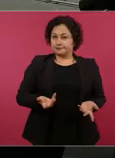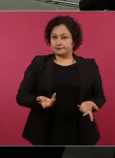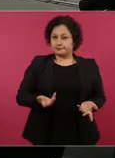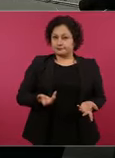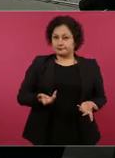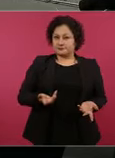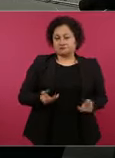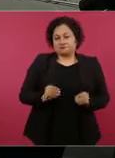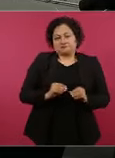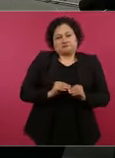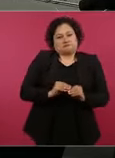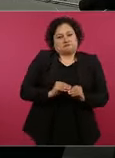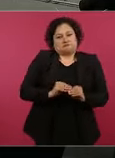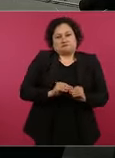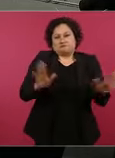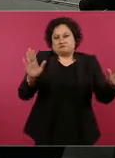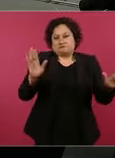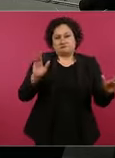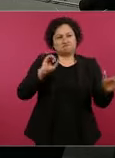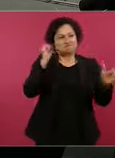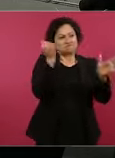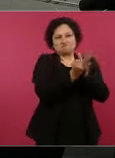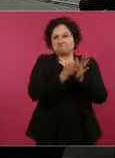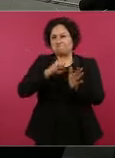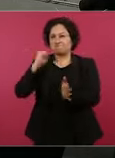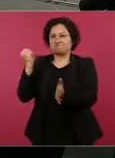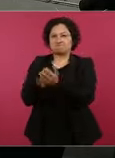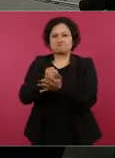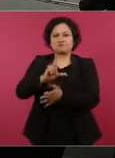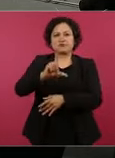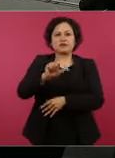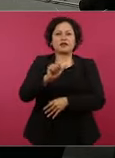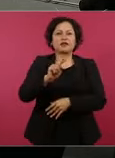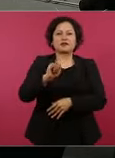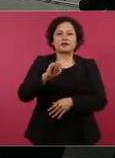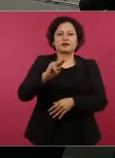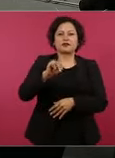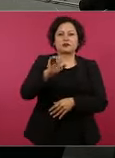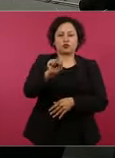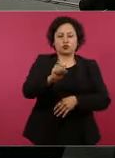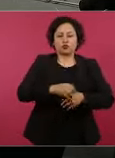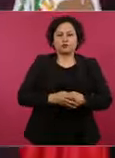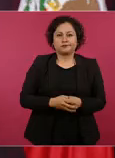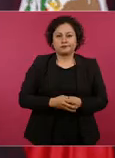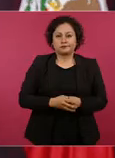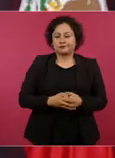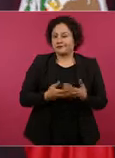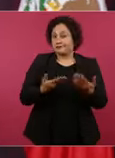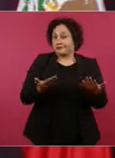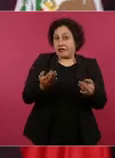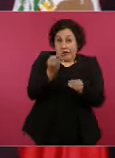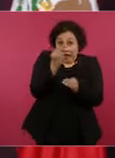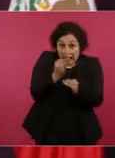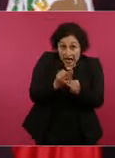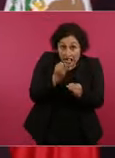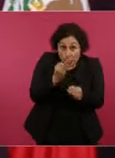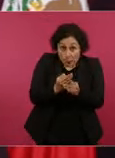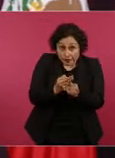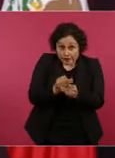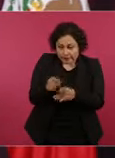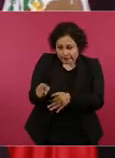latinos. Entonces, ahora que veo esto, pues no me da